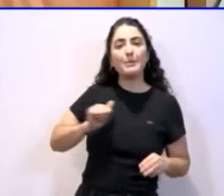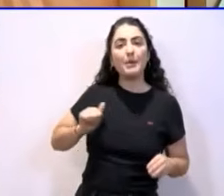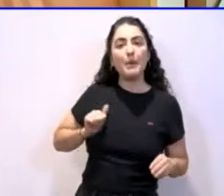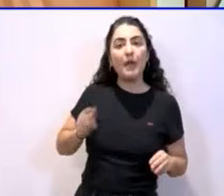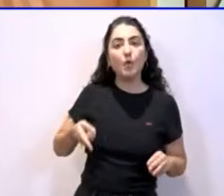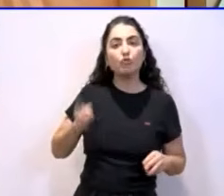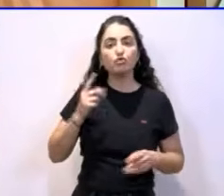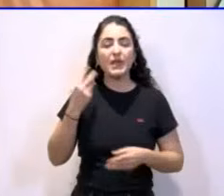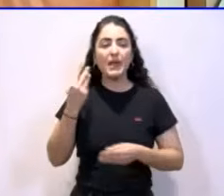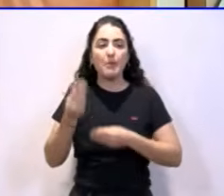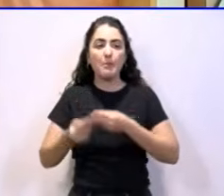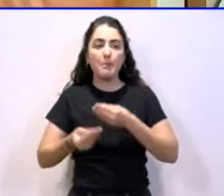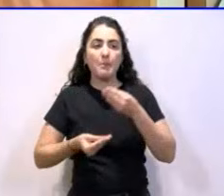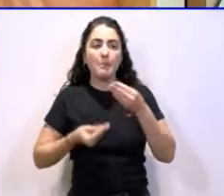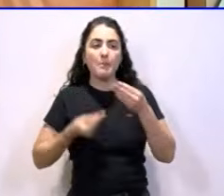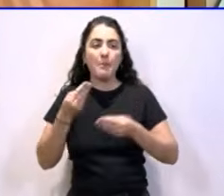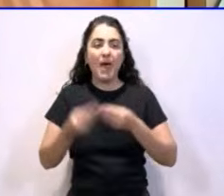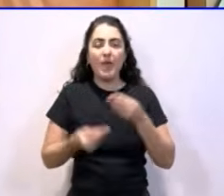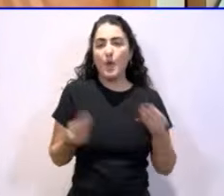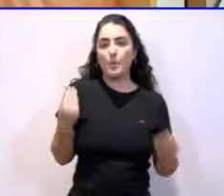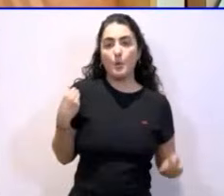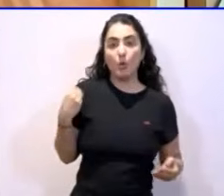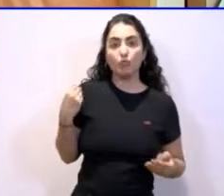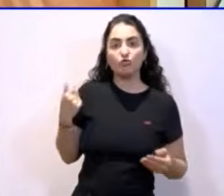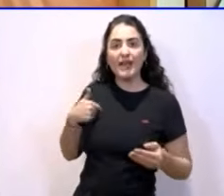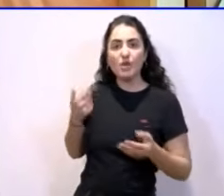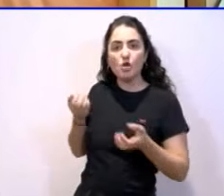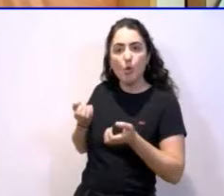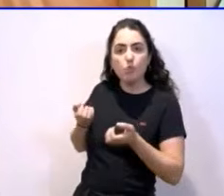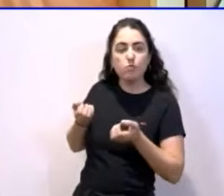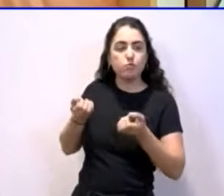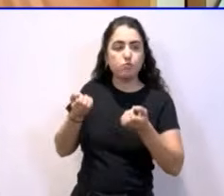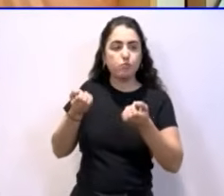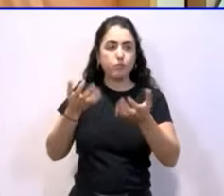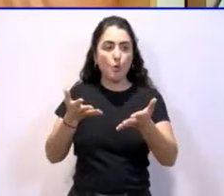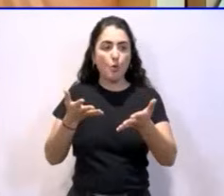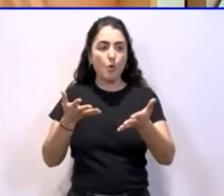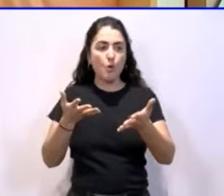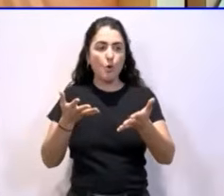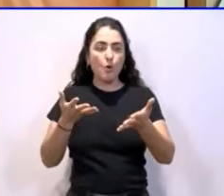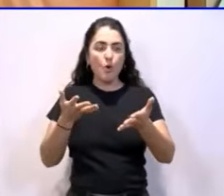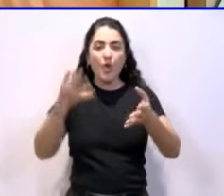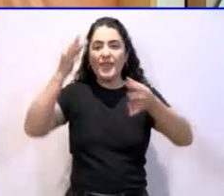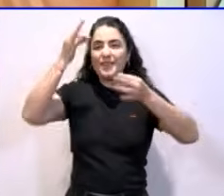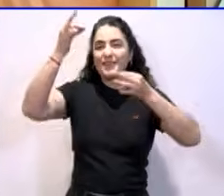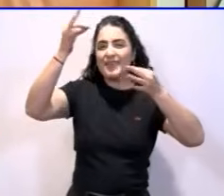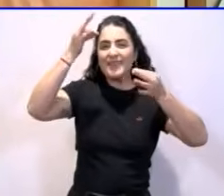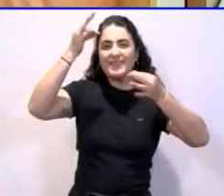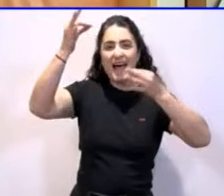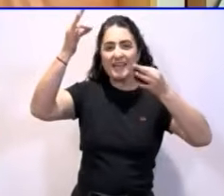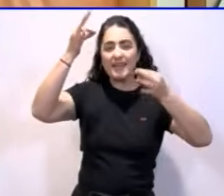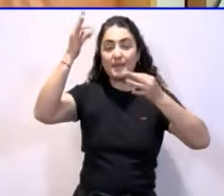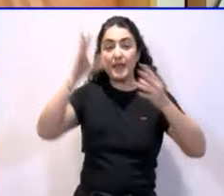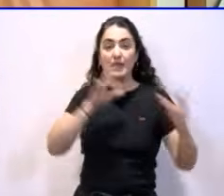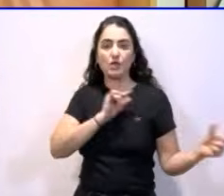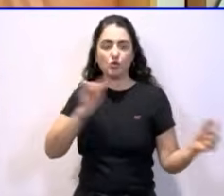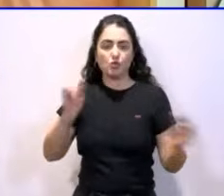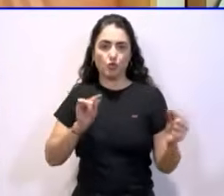hace la consulta y yo le informo con todo detalle de lo que se está discutiendo ahora mismo,